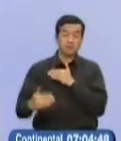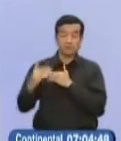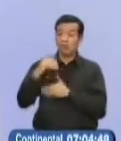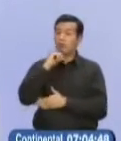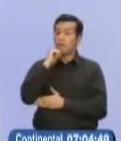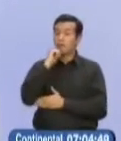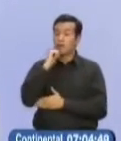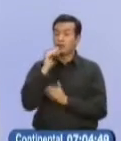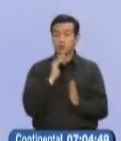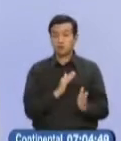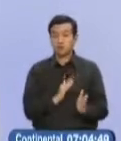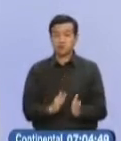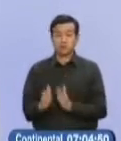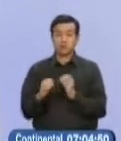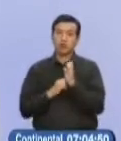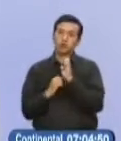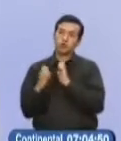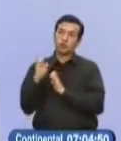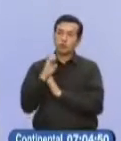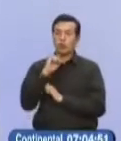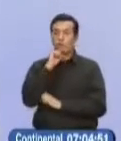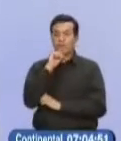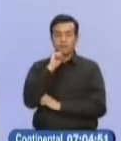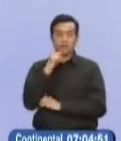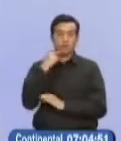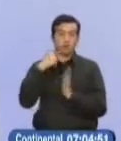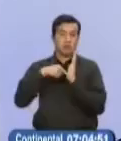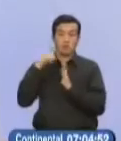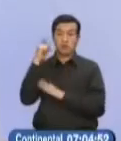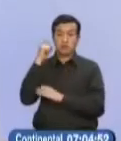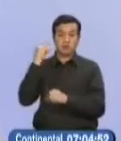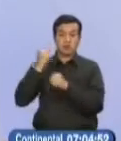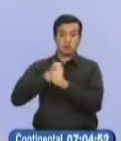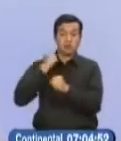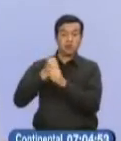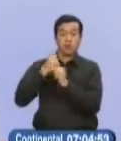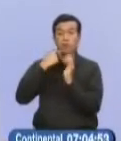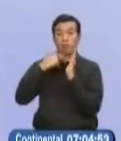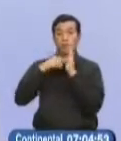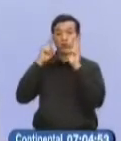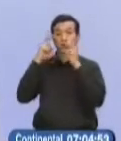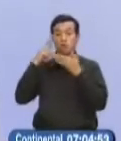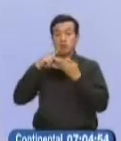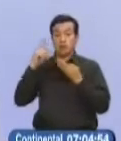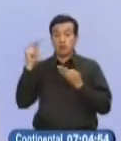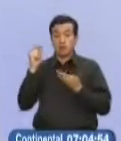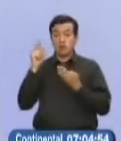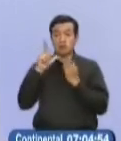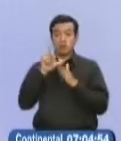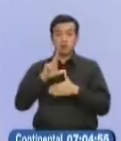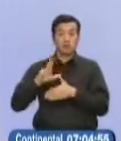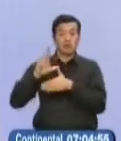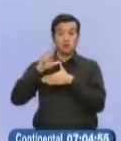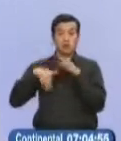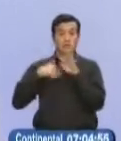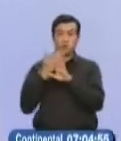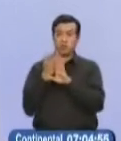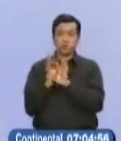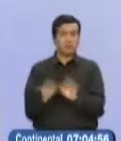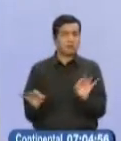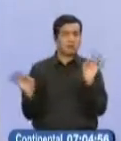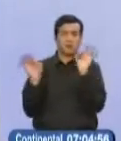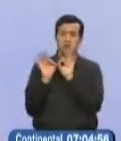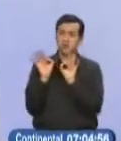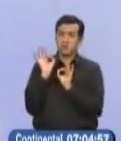logrado estructurar, hay una buena propuesta, pero toca trabajar, por ejemplo, todo lo que es el sistema financiero latinoamericano. Esa es una propuesta